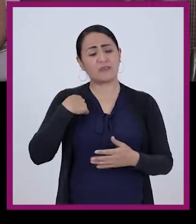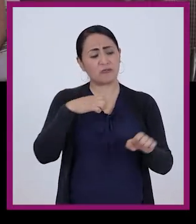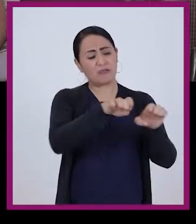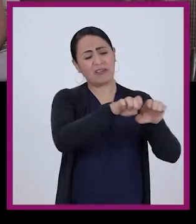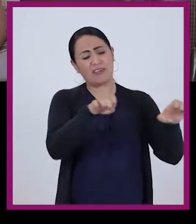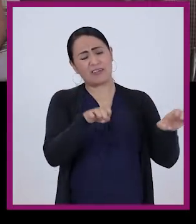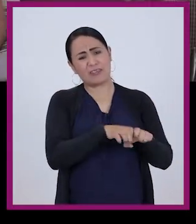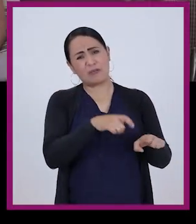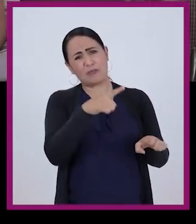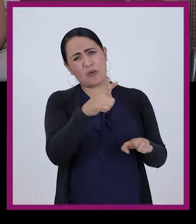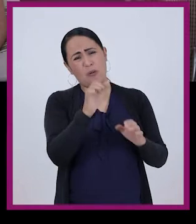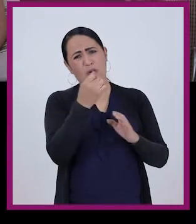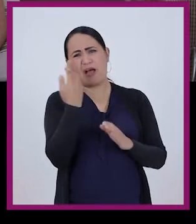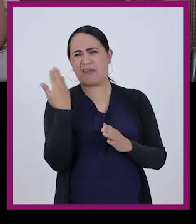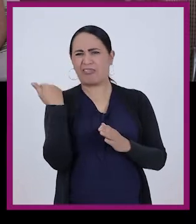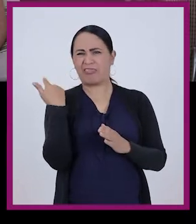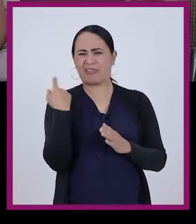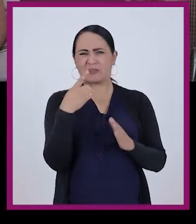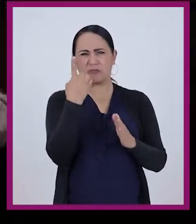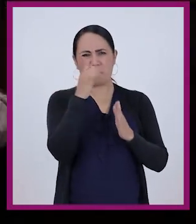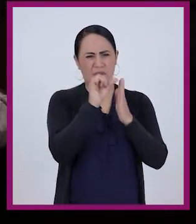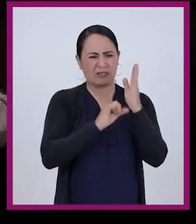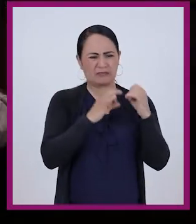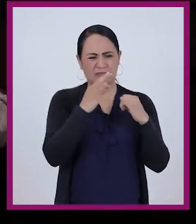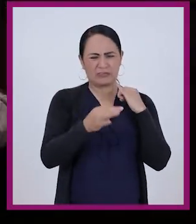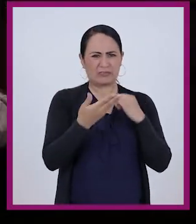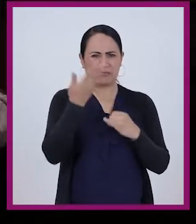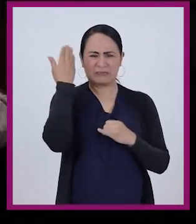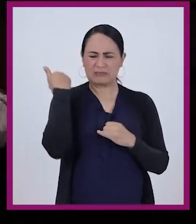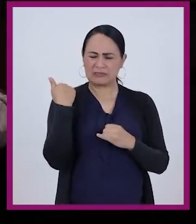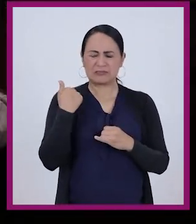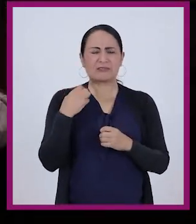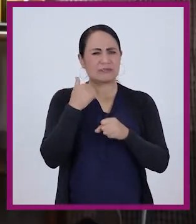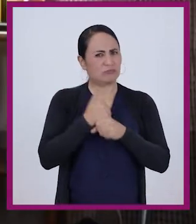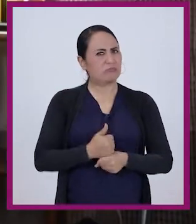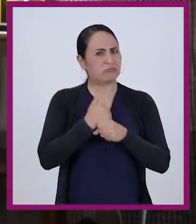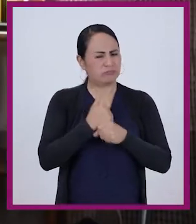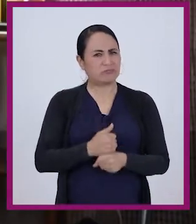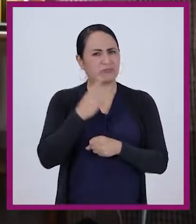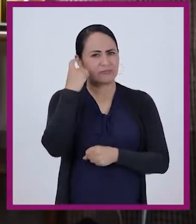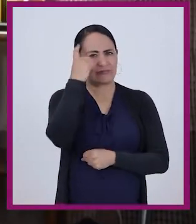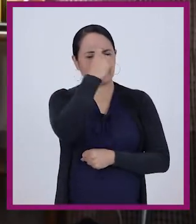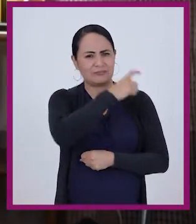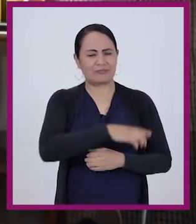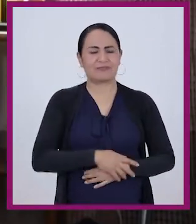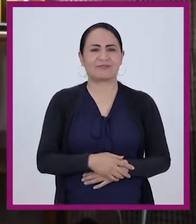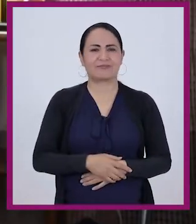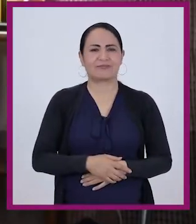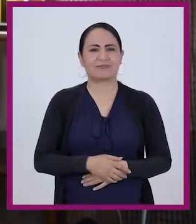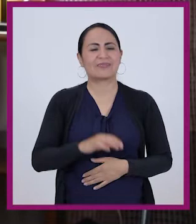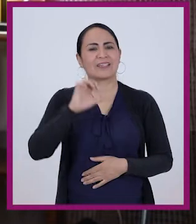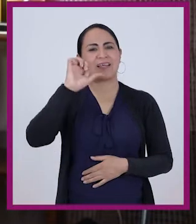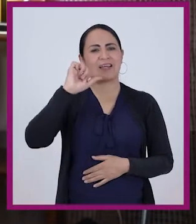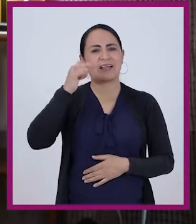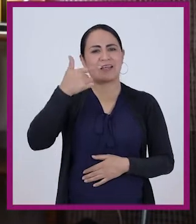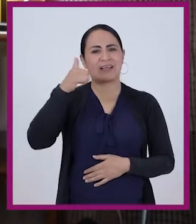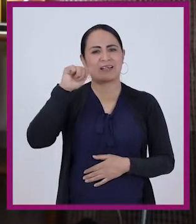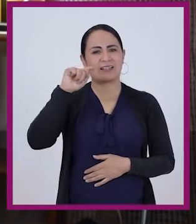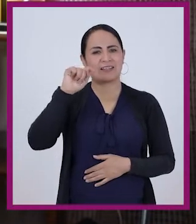¡Wow! Si tan solo hubiera sabido todo eso antes, otra historia hubiera sido en ese mes de último semestre. ¿Verdad,